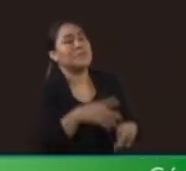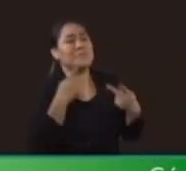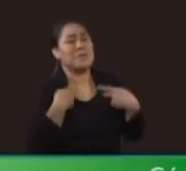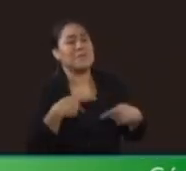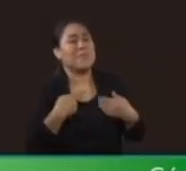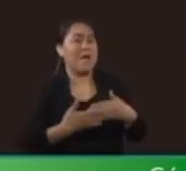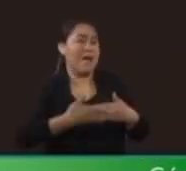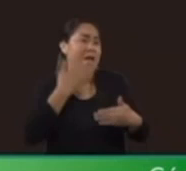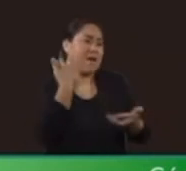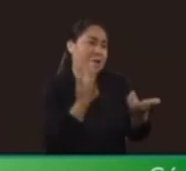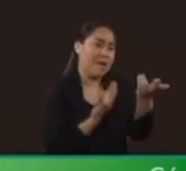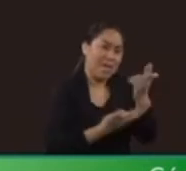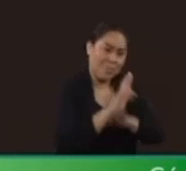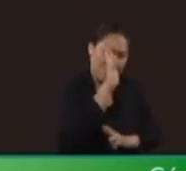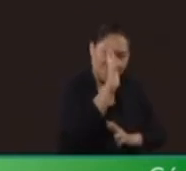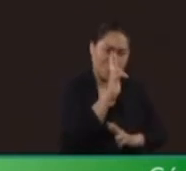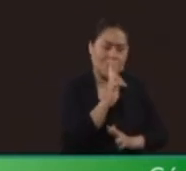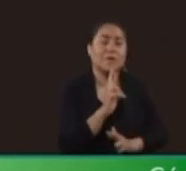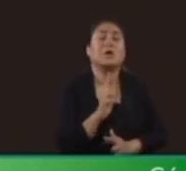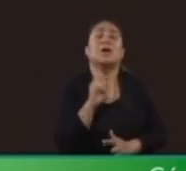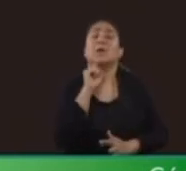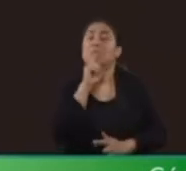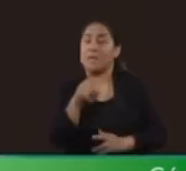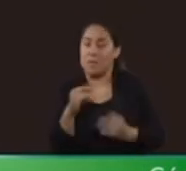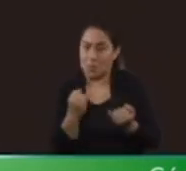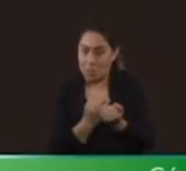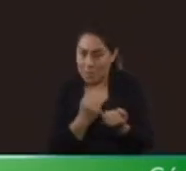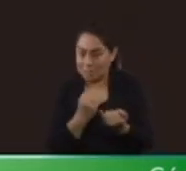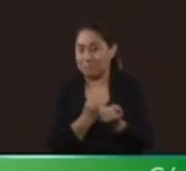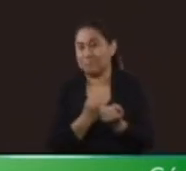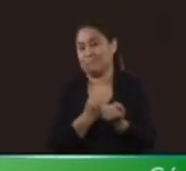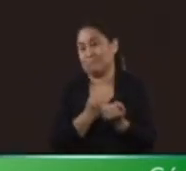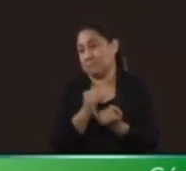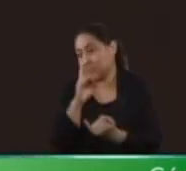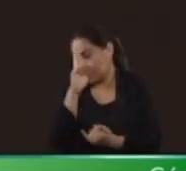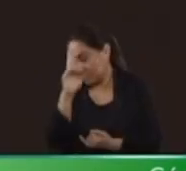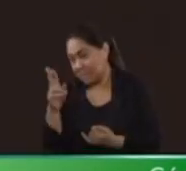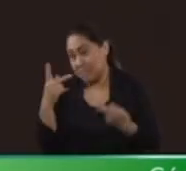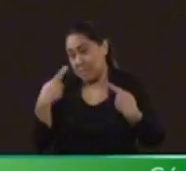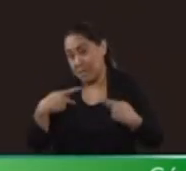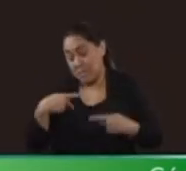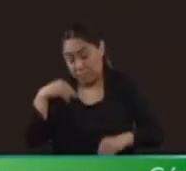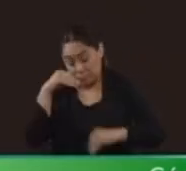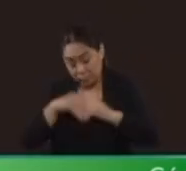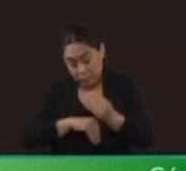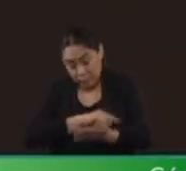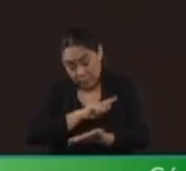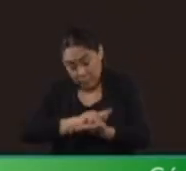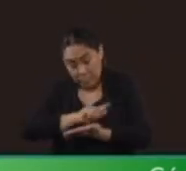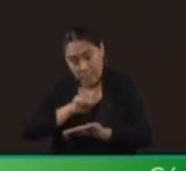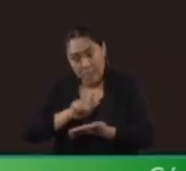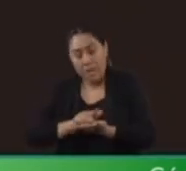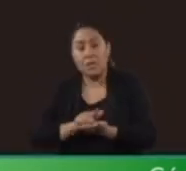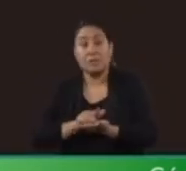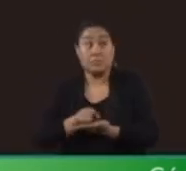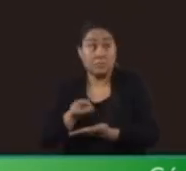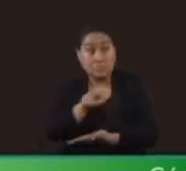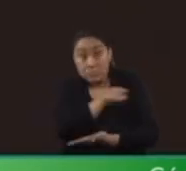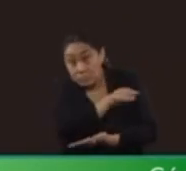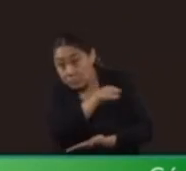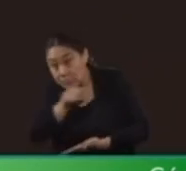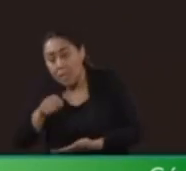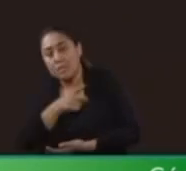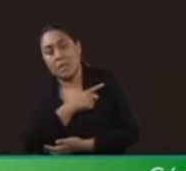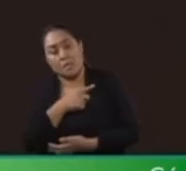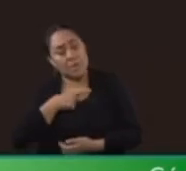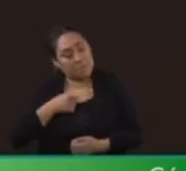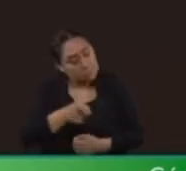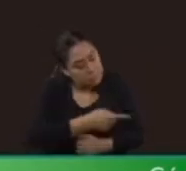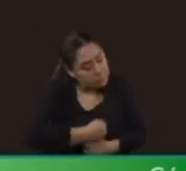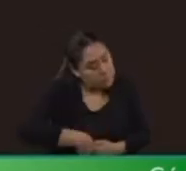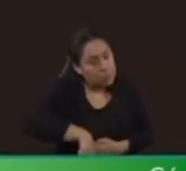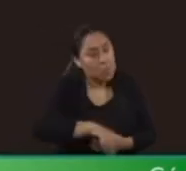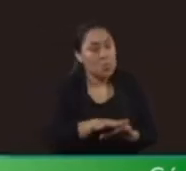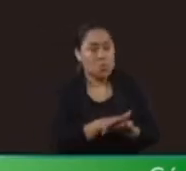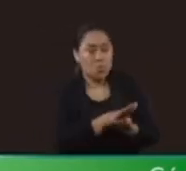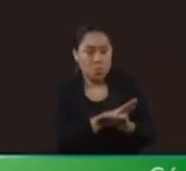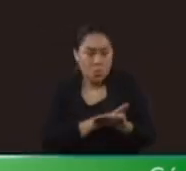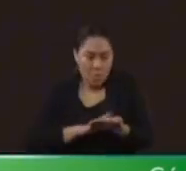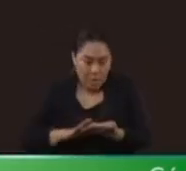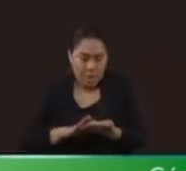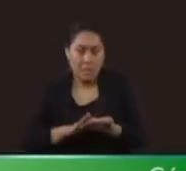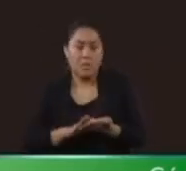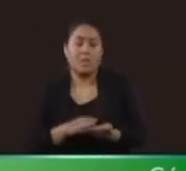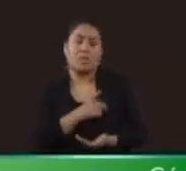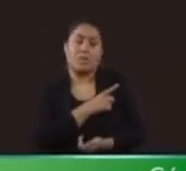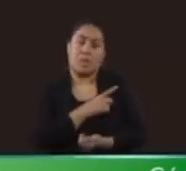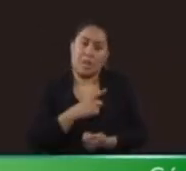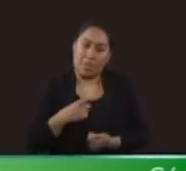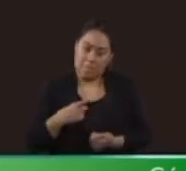respeto a a nuestros conformistas debemos ser Humildes en nuestra labor legislativa debemos ser Guardianes de un legado que ha tomado